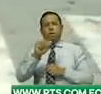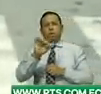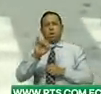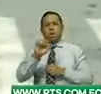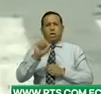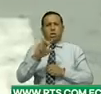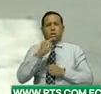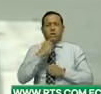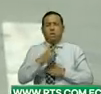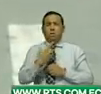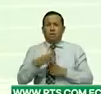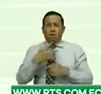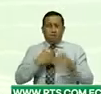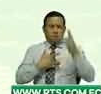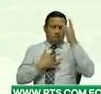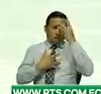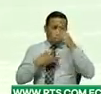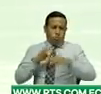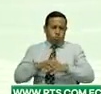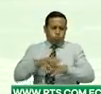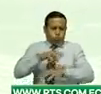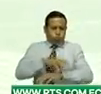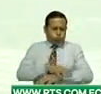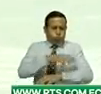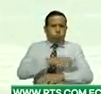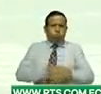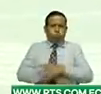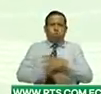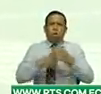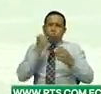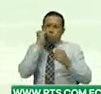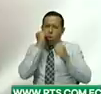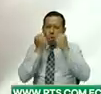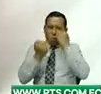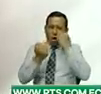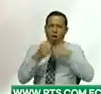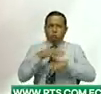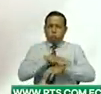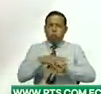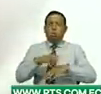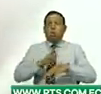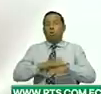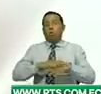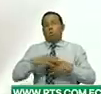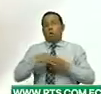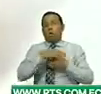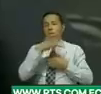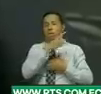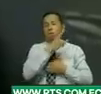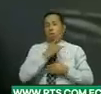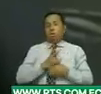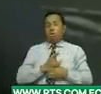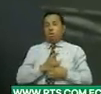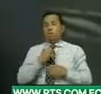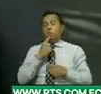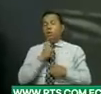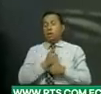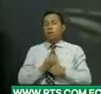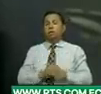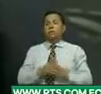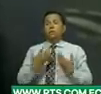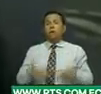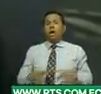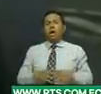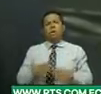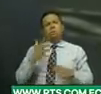solo llegan adultos y personas de la tercera edad en busca de atención, también existen niños. Más o menos se atiende